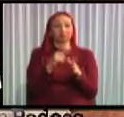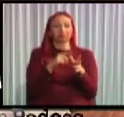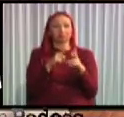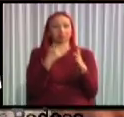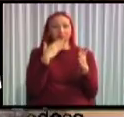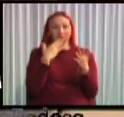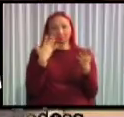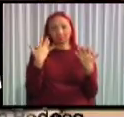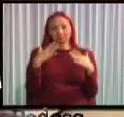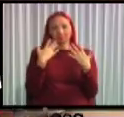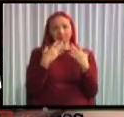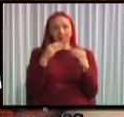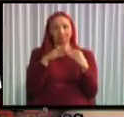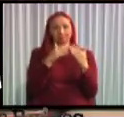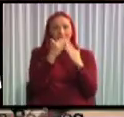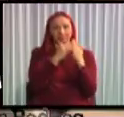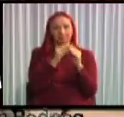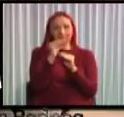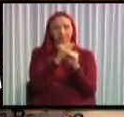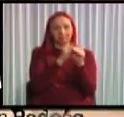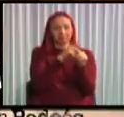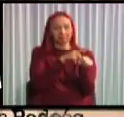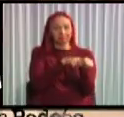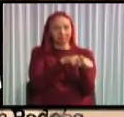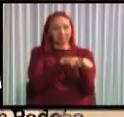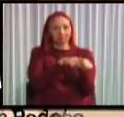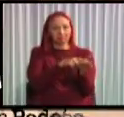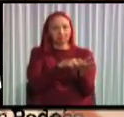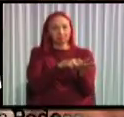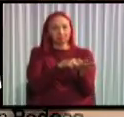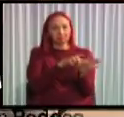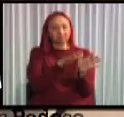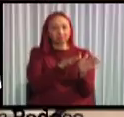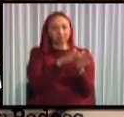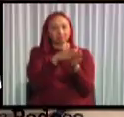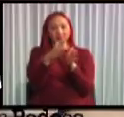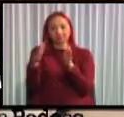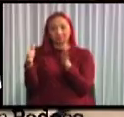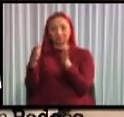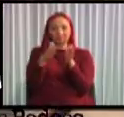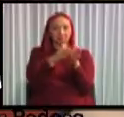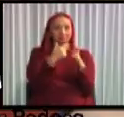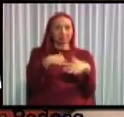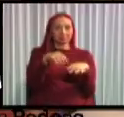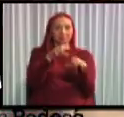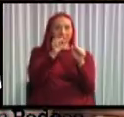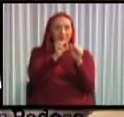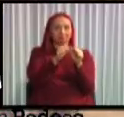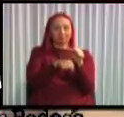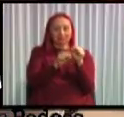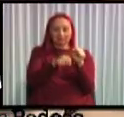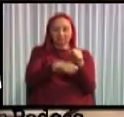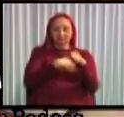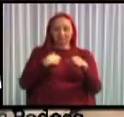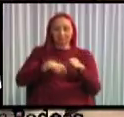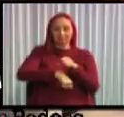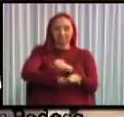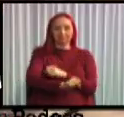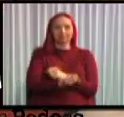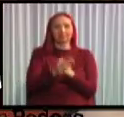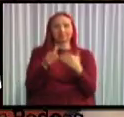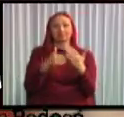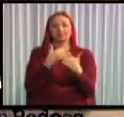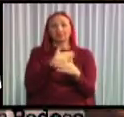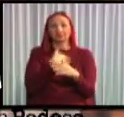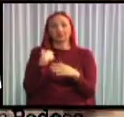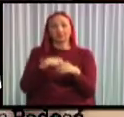Entonces más que todo en esa etapa de cuando uno decide, sí, me gusta el fútbol. A juego de todo, pero